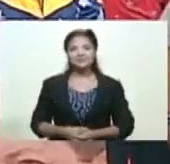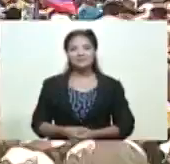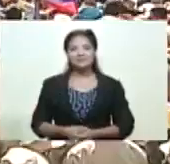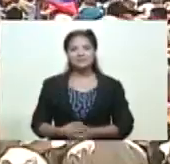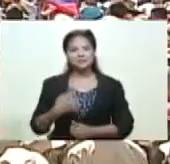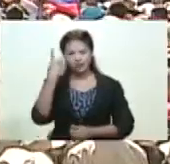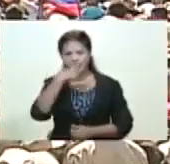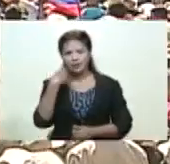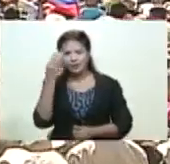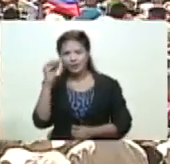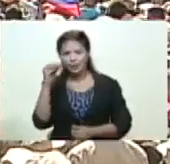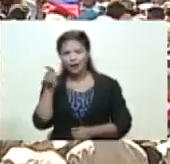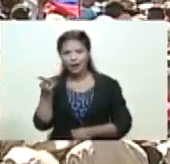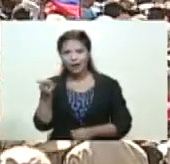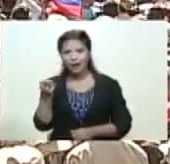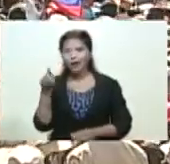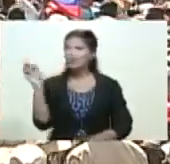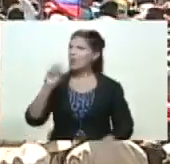Se parece,